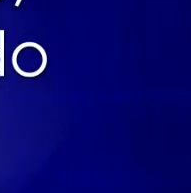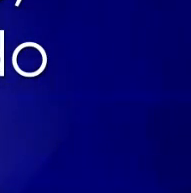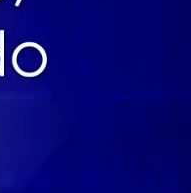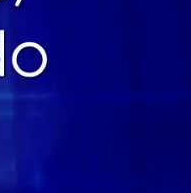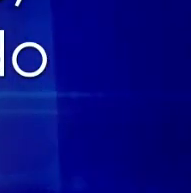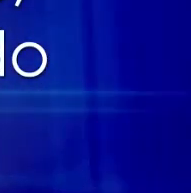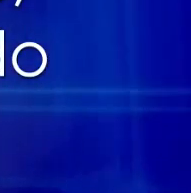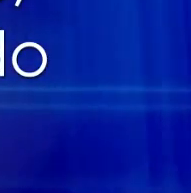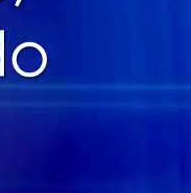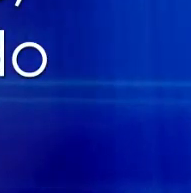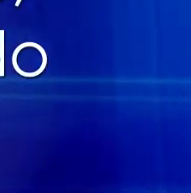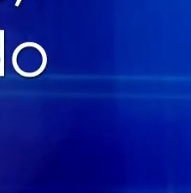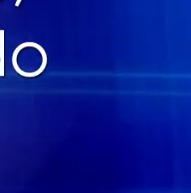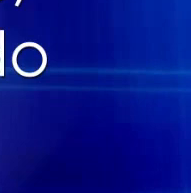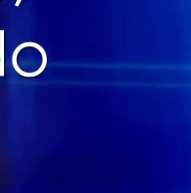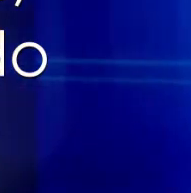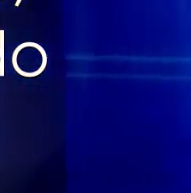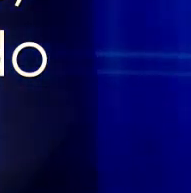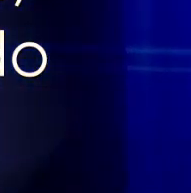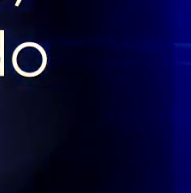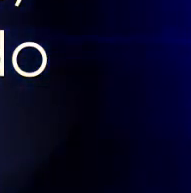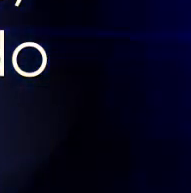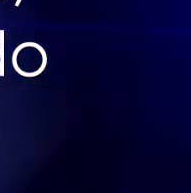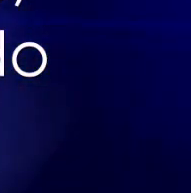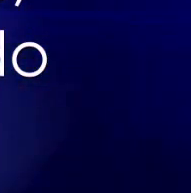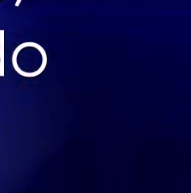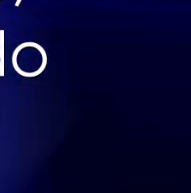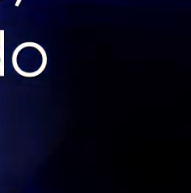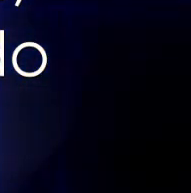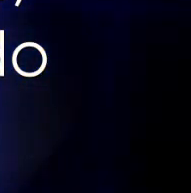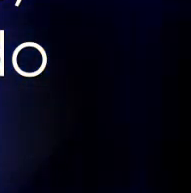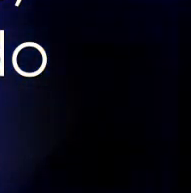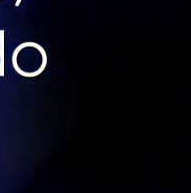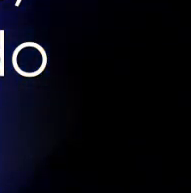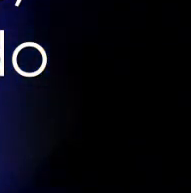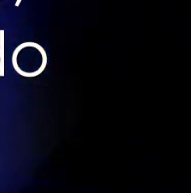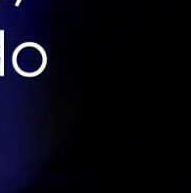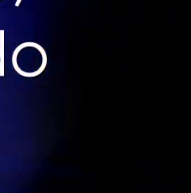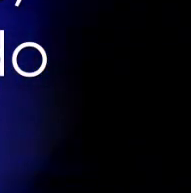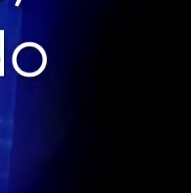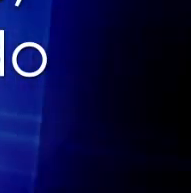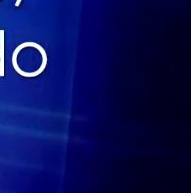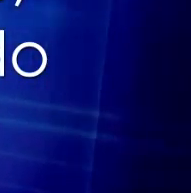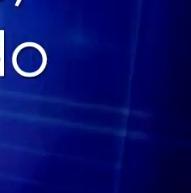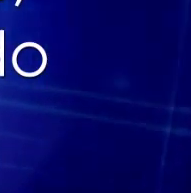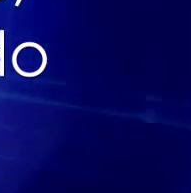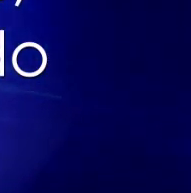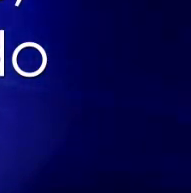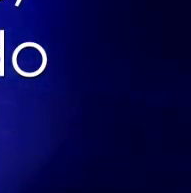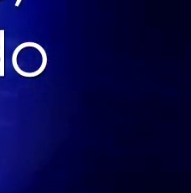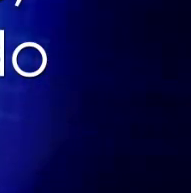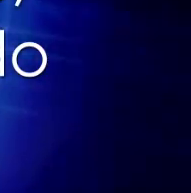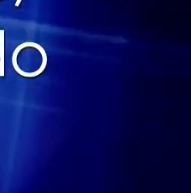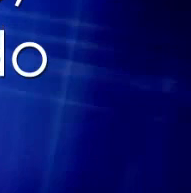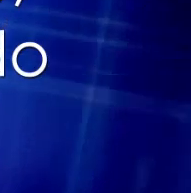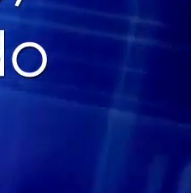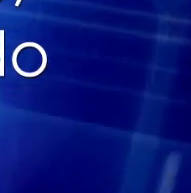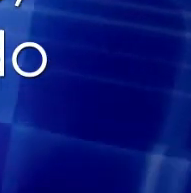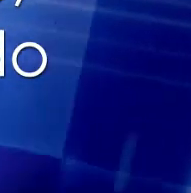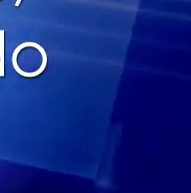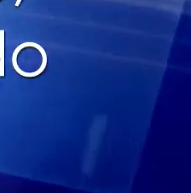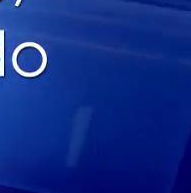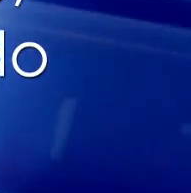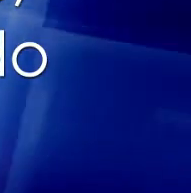por los hombres, pero cuando se hace por amor al nombre, Señor, tú sabes que lo hice por amor a ti,